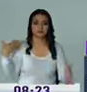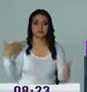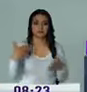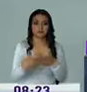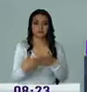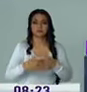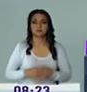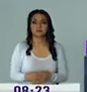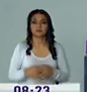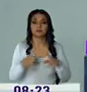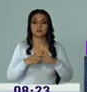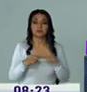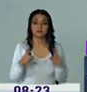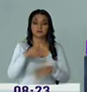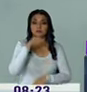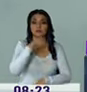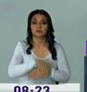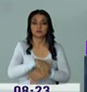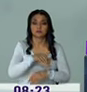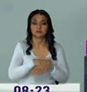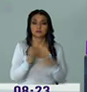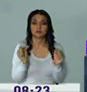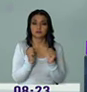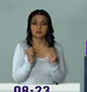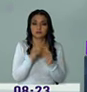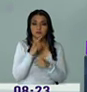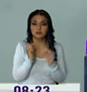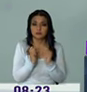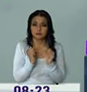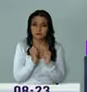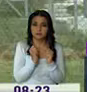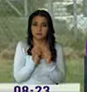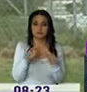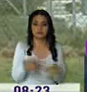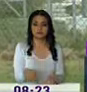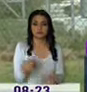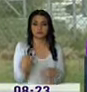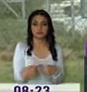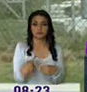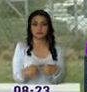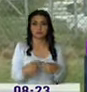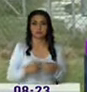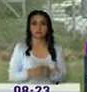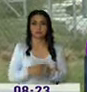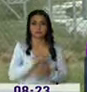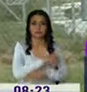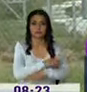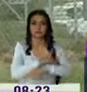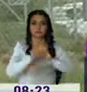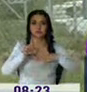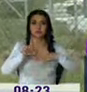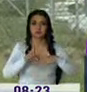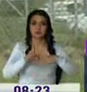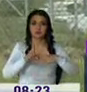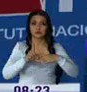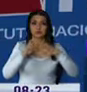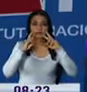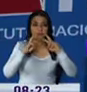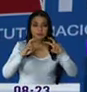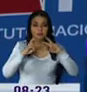semanas. Sin embargo, en las tardes el frío se apodera de los capitalinos y según la Dirección de Pronósticos y